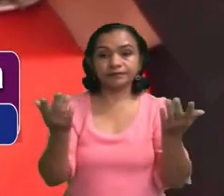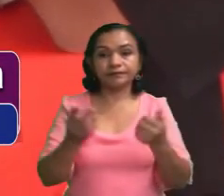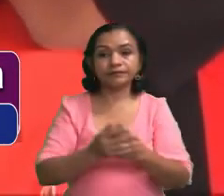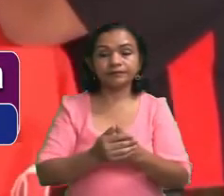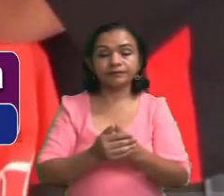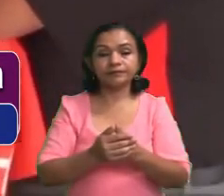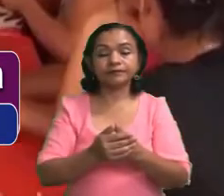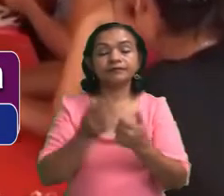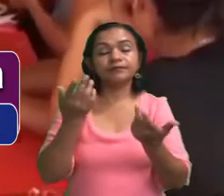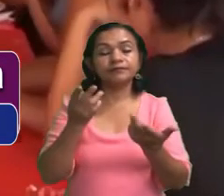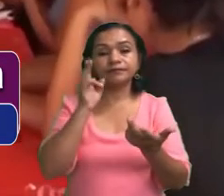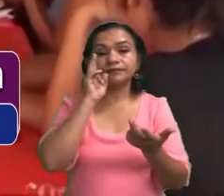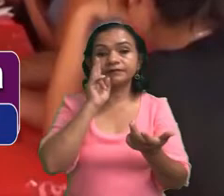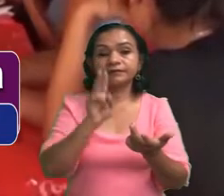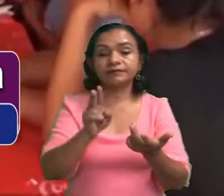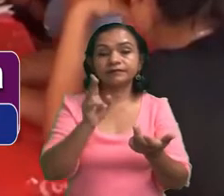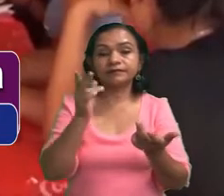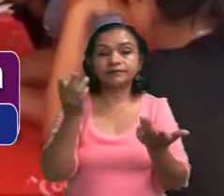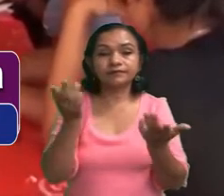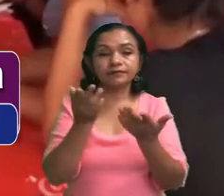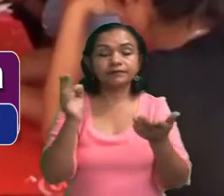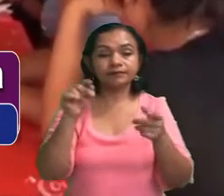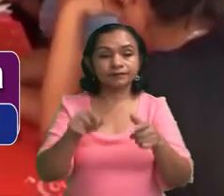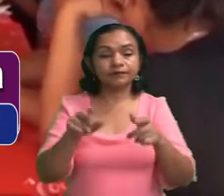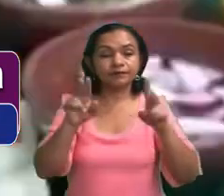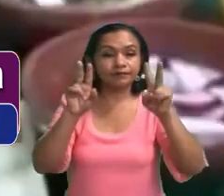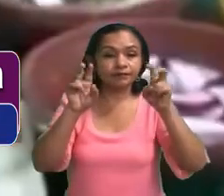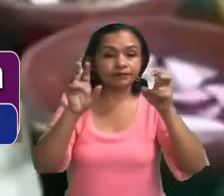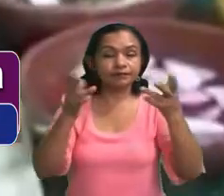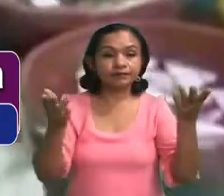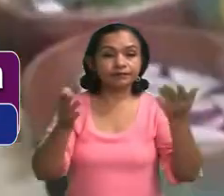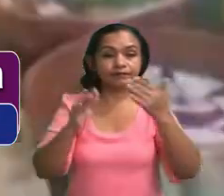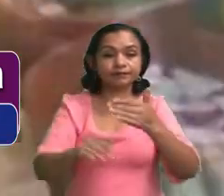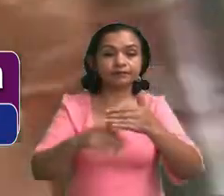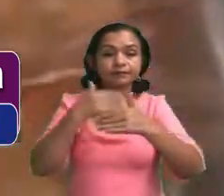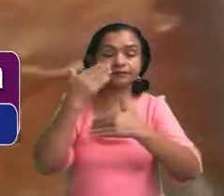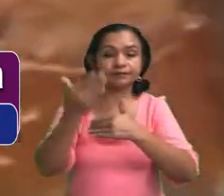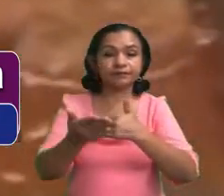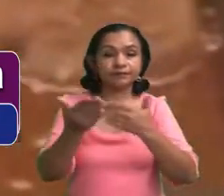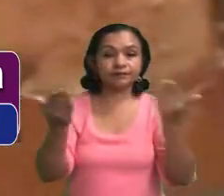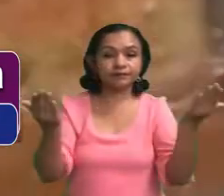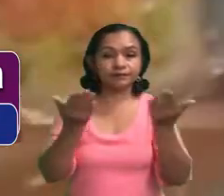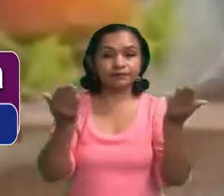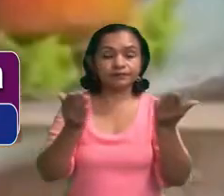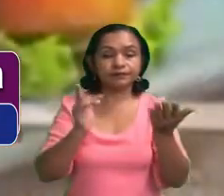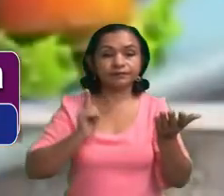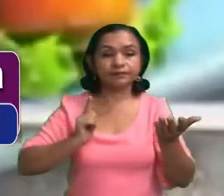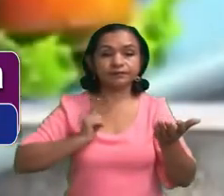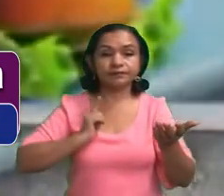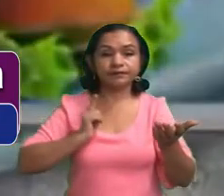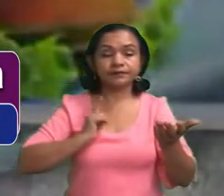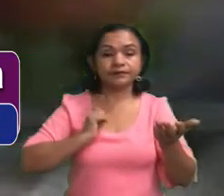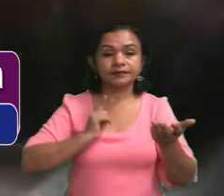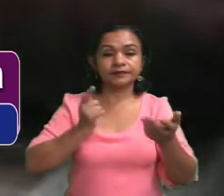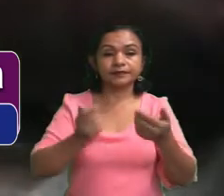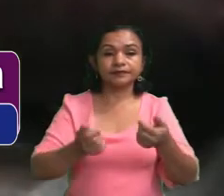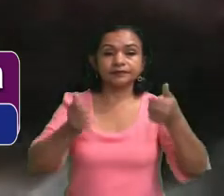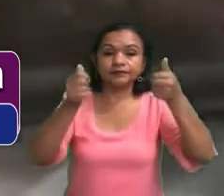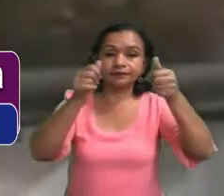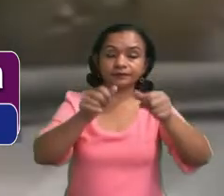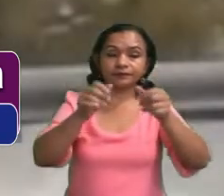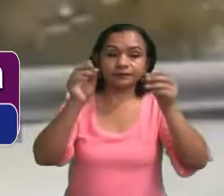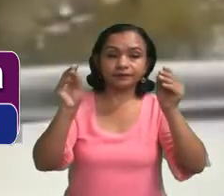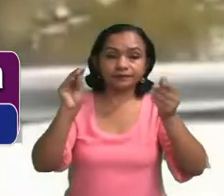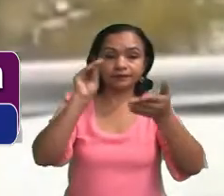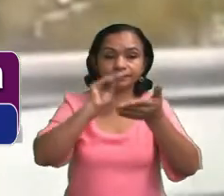de su punto de vista sobre este digesto. Luego de esto, pues lógicamente ya con el consenso, con la